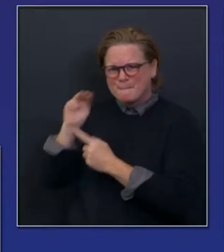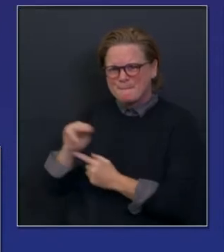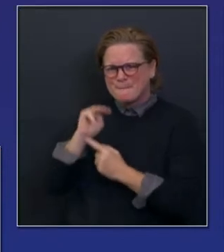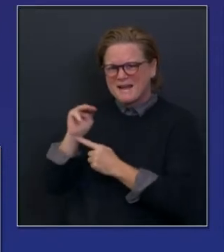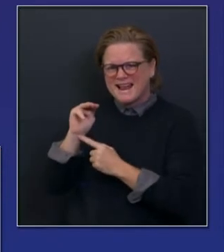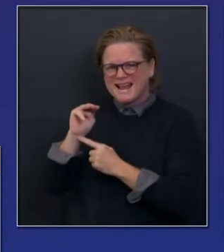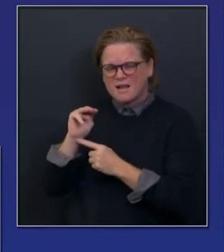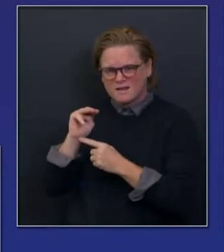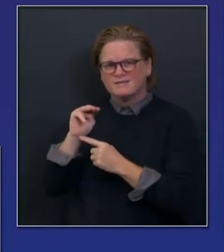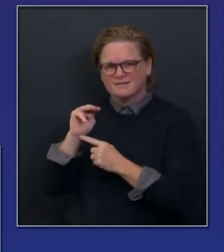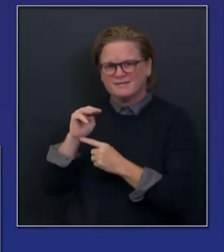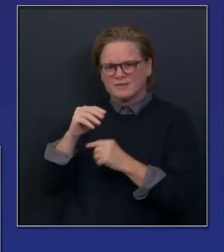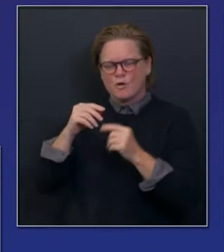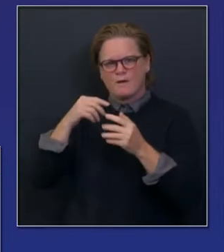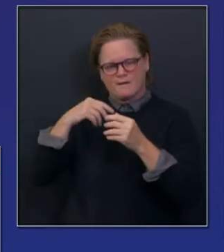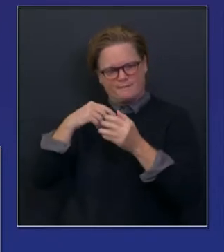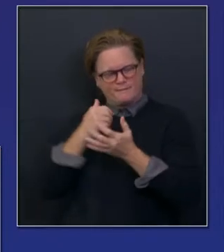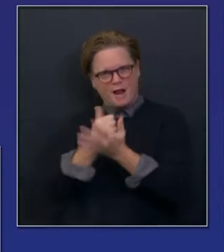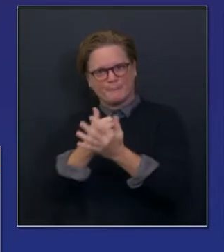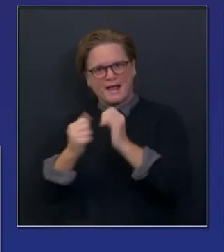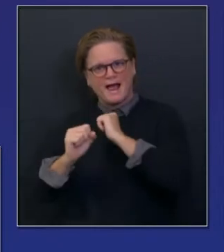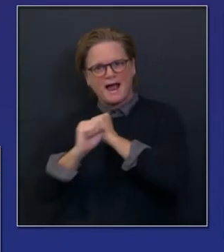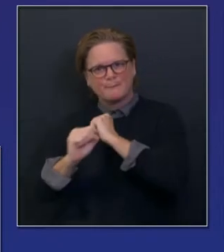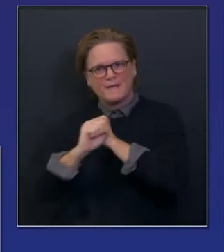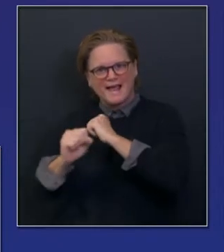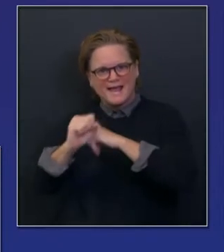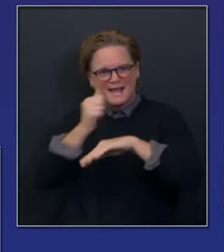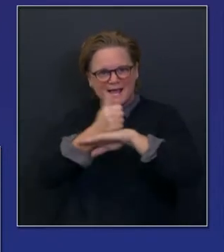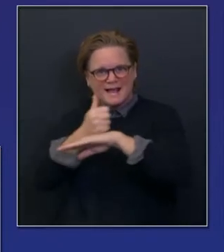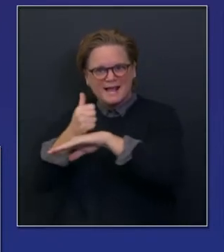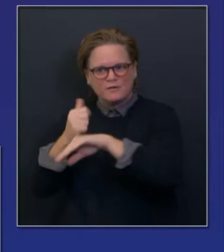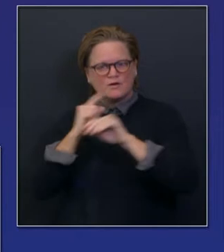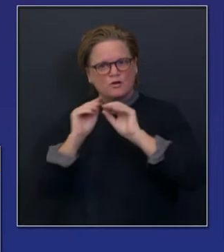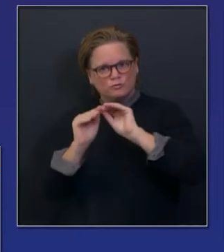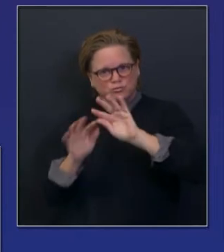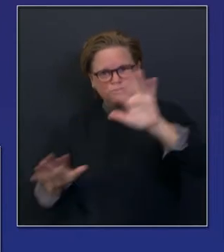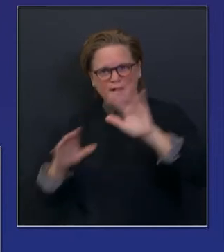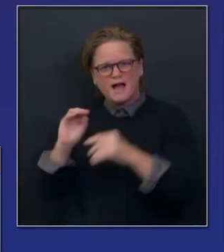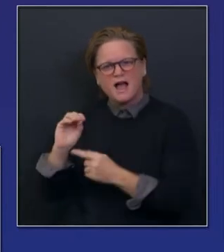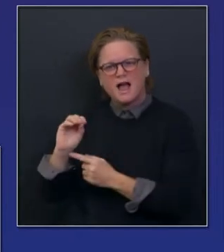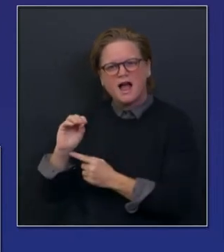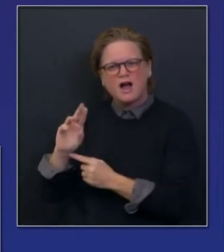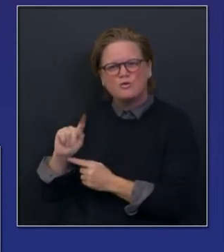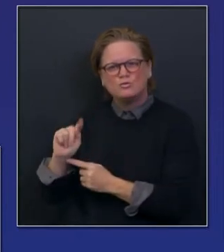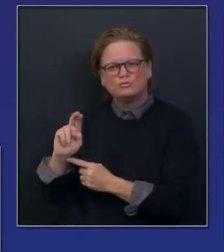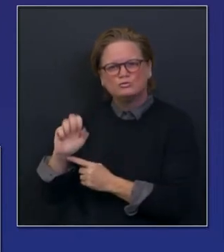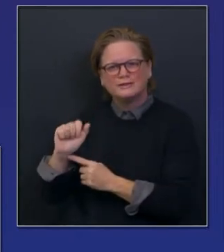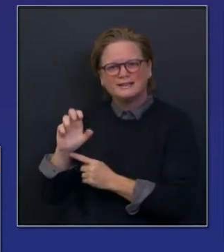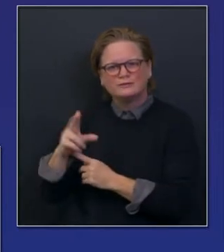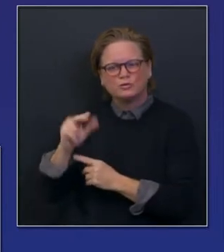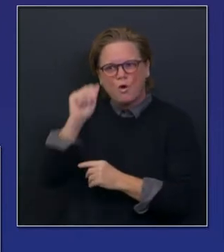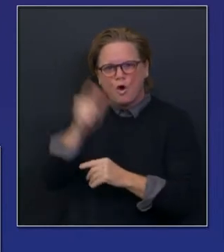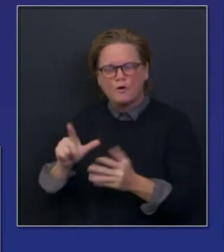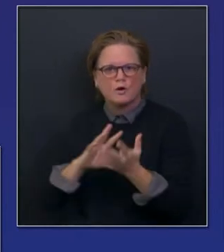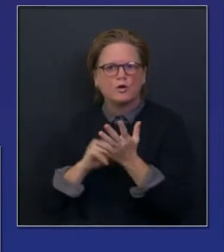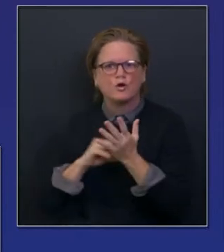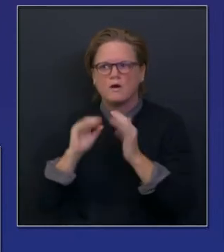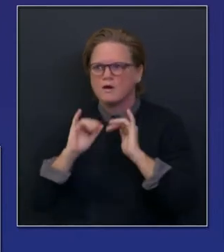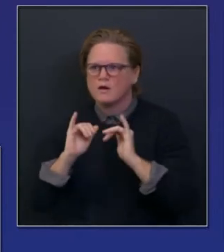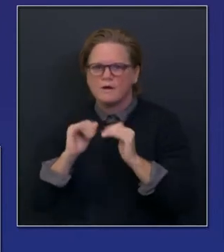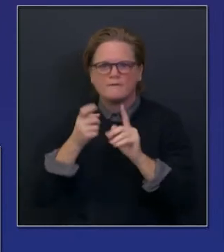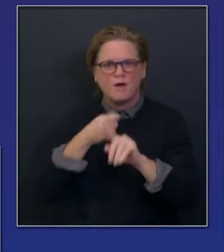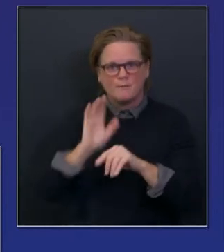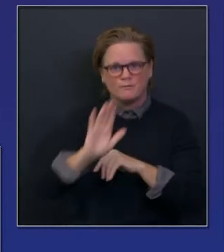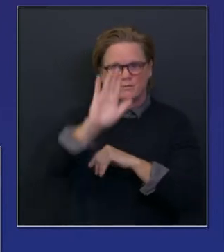Vamos a hacer la primera inversión en esta campaña para los 58 condados que tiene principios,